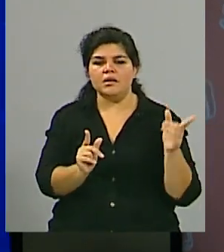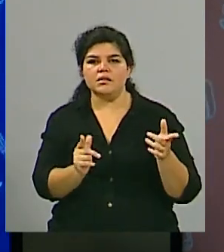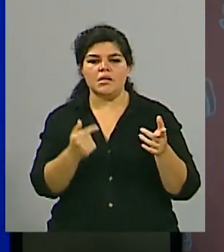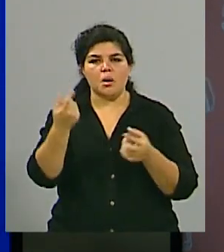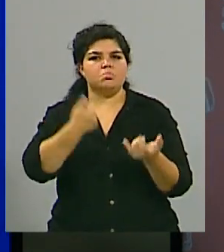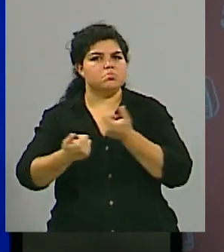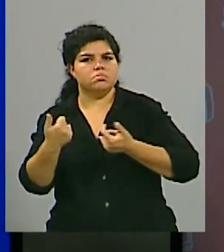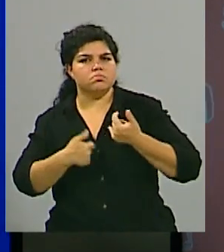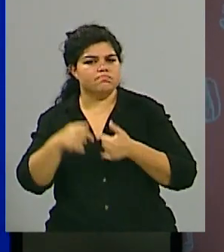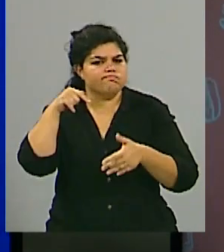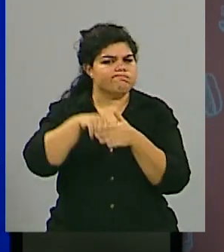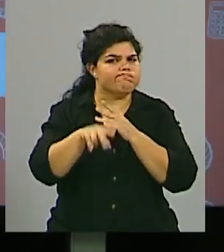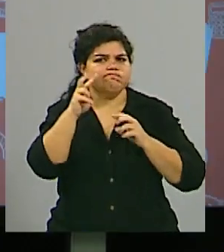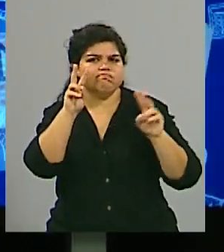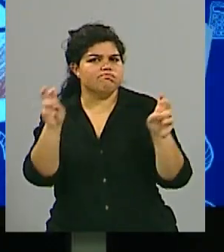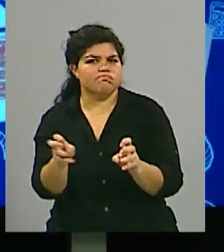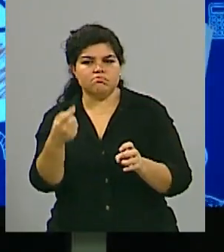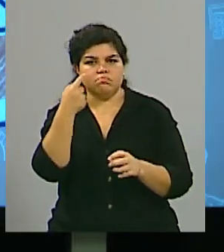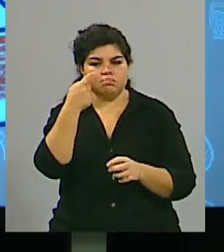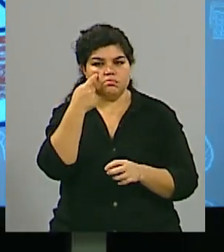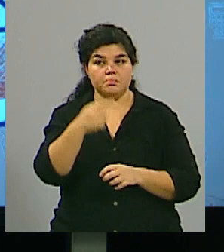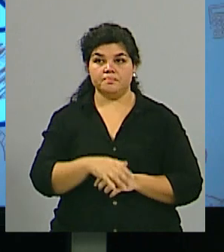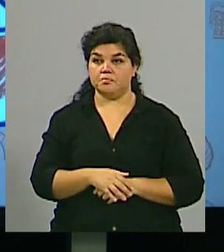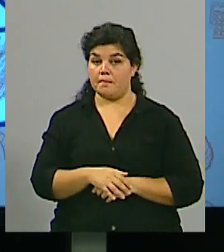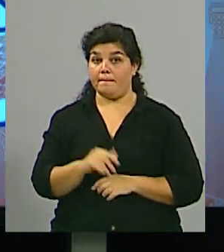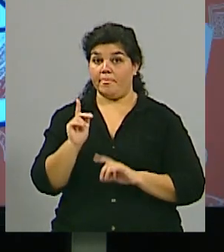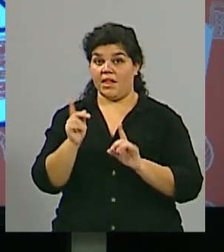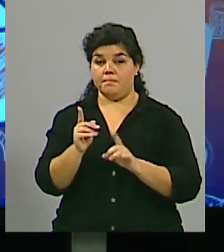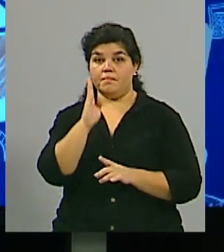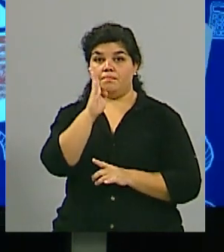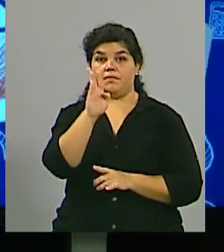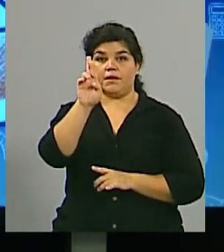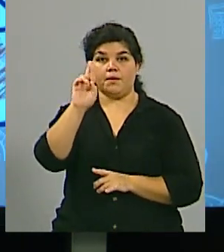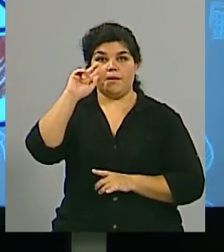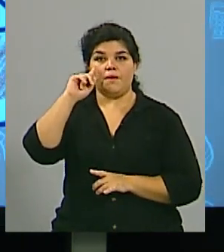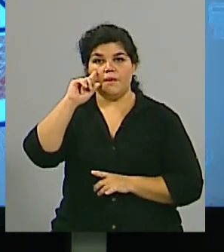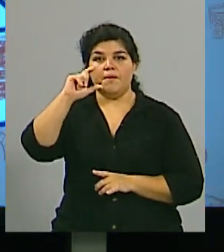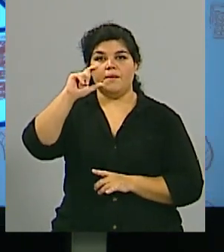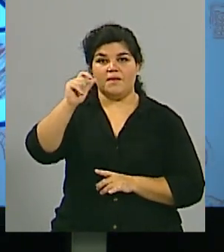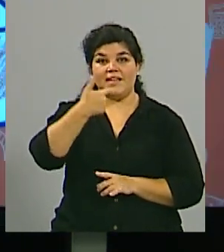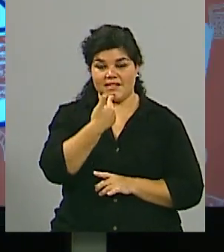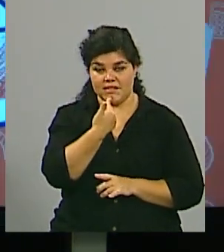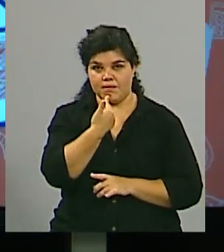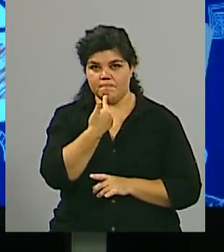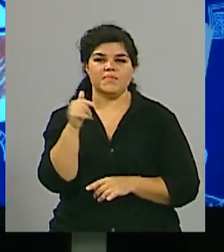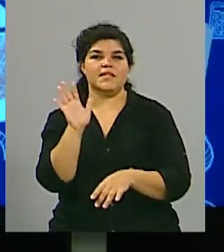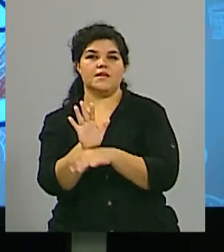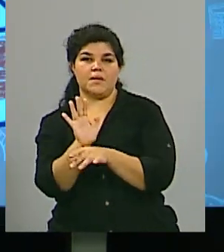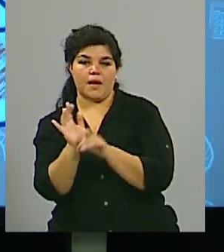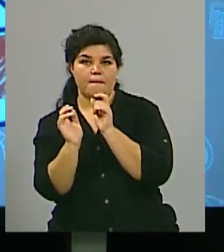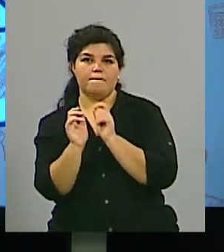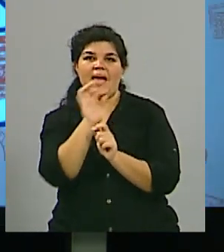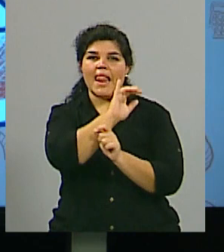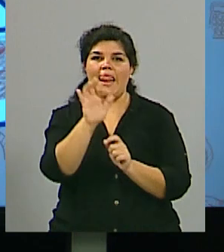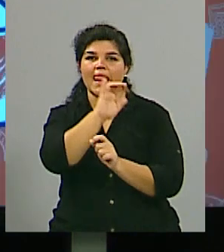entender el tema. Bueno, lo interesante del acrónimo, porque es eso justamente, BRICS, representa la primera letra, de